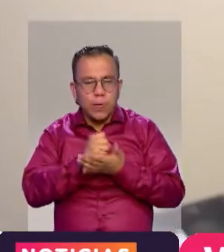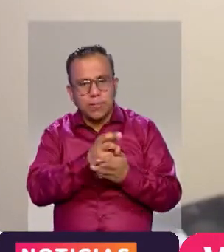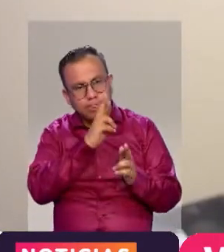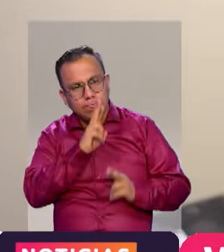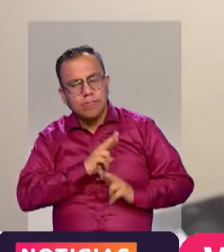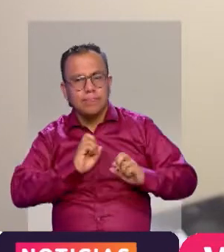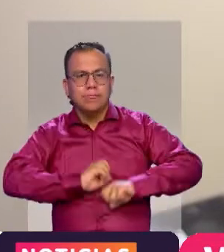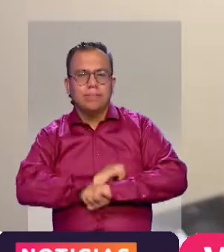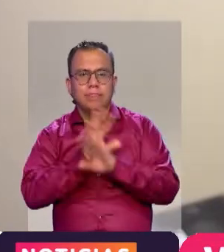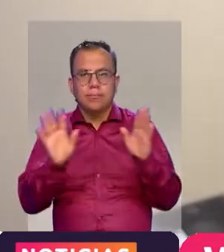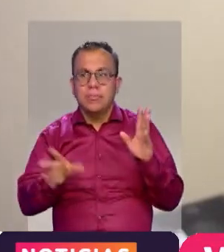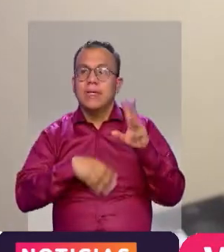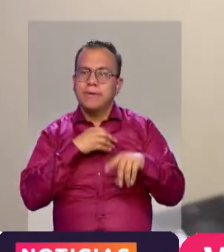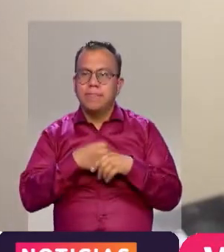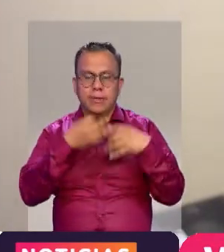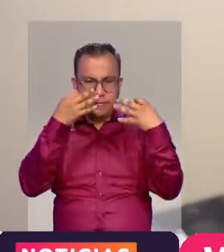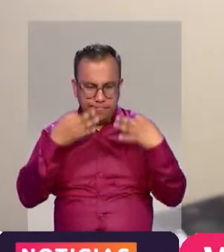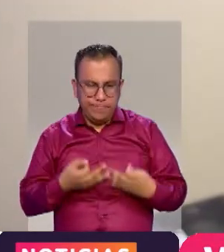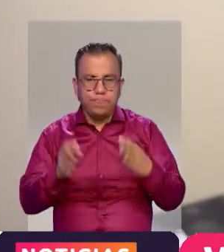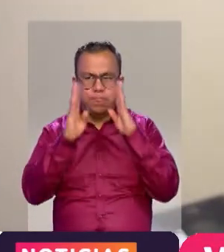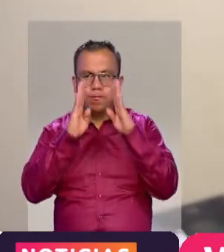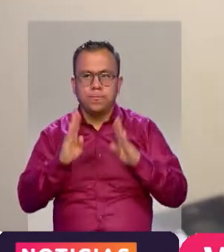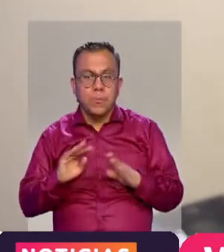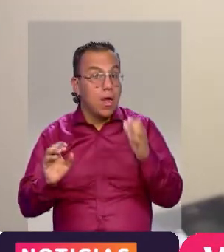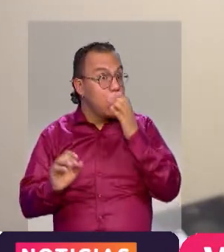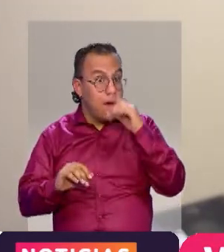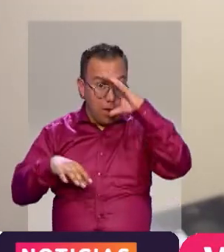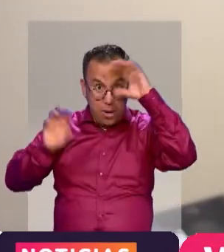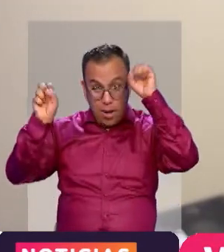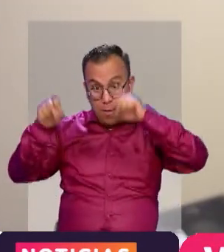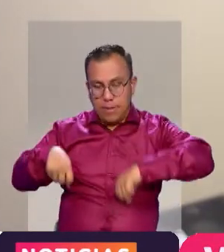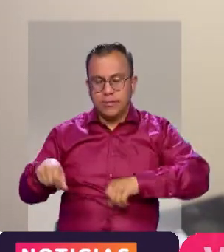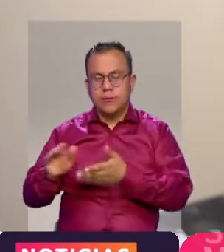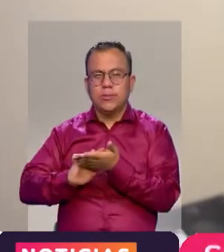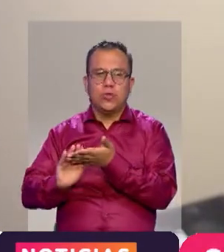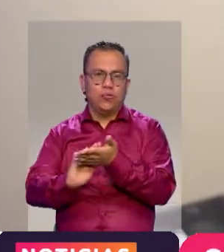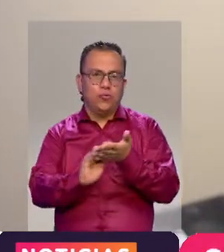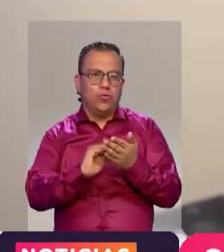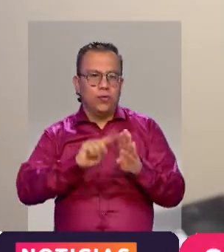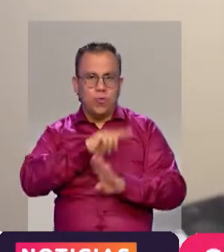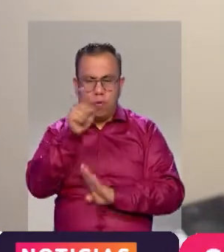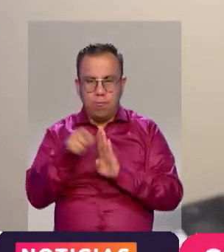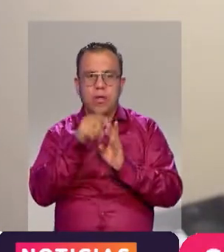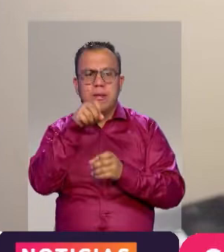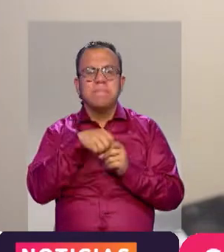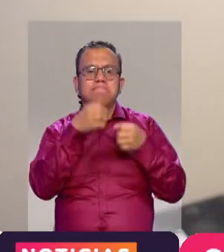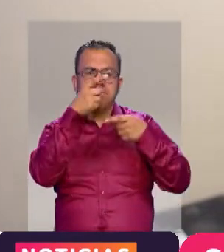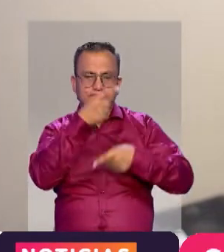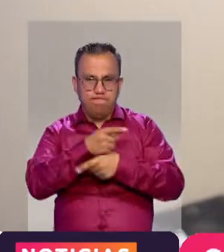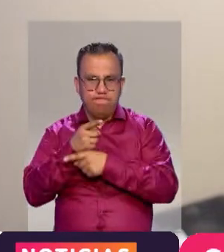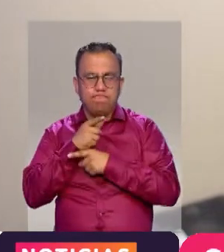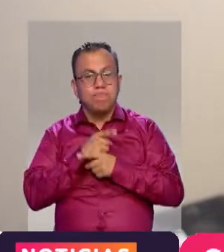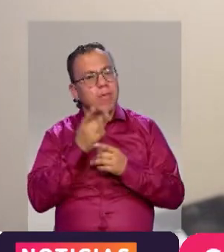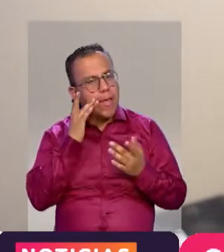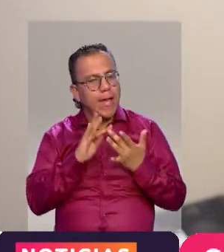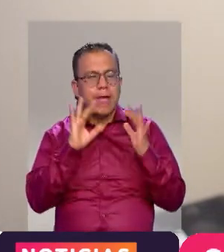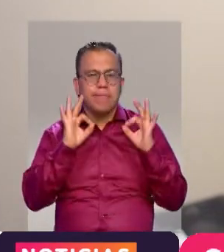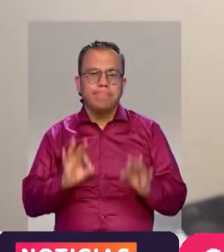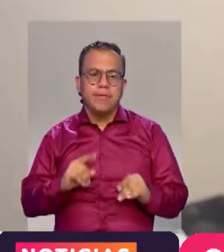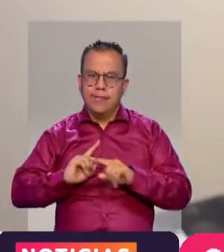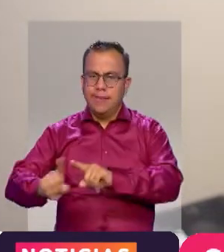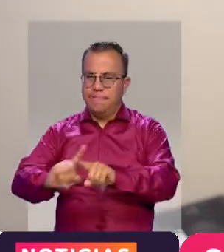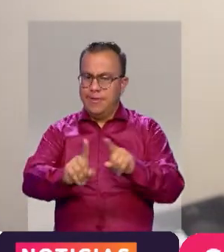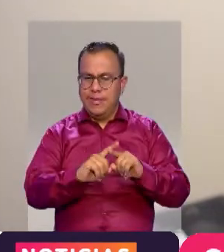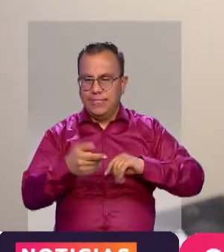los usuarios y en sí los canales de atención no tenían la capacidad para solucionar de fondo de manera idónea, eficaz y oportuna las